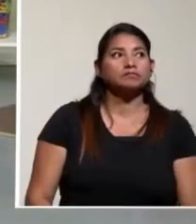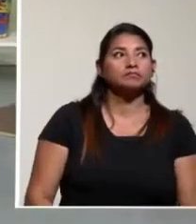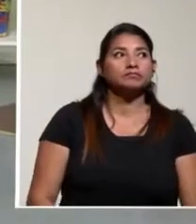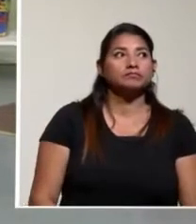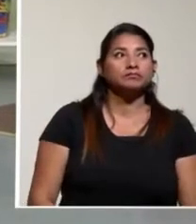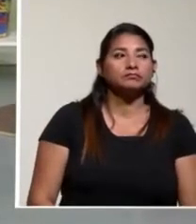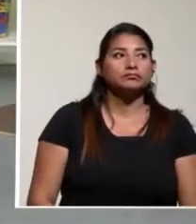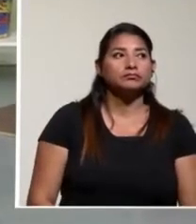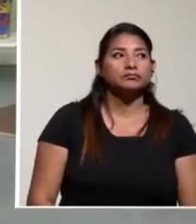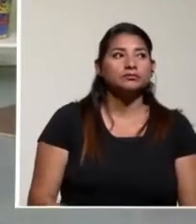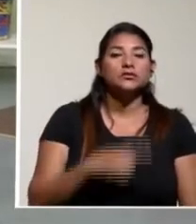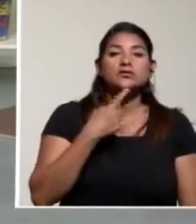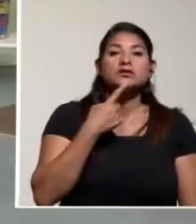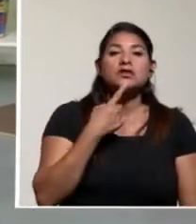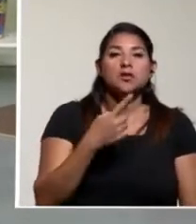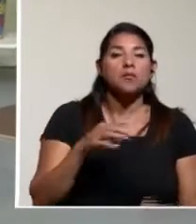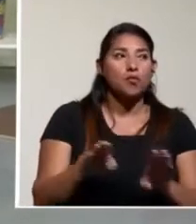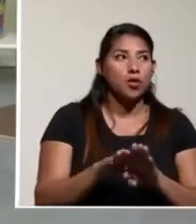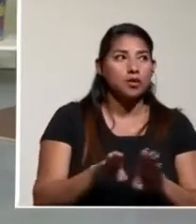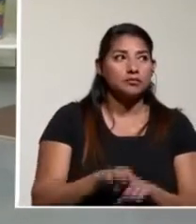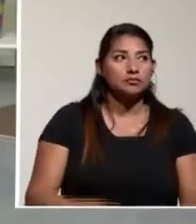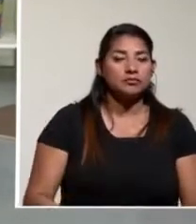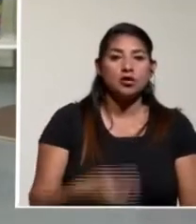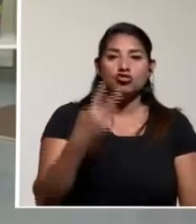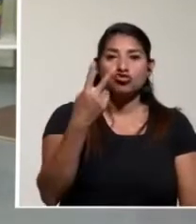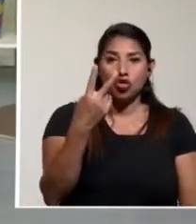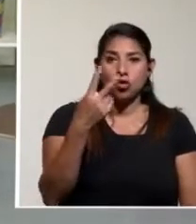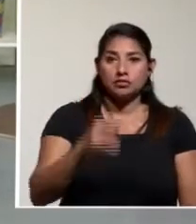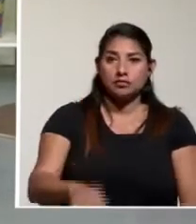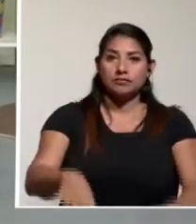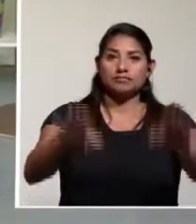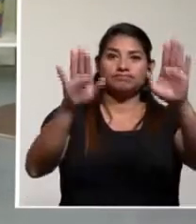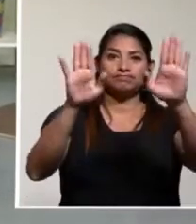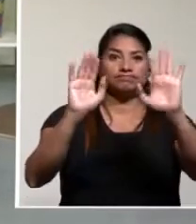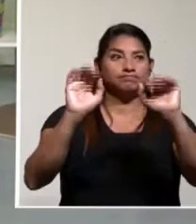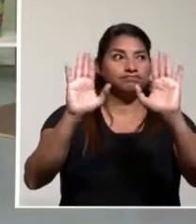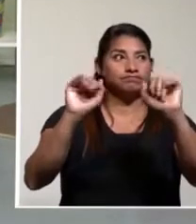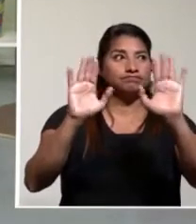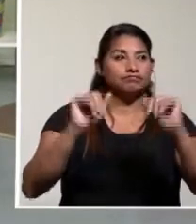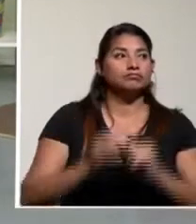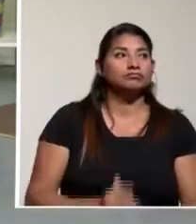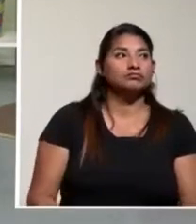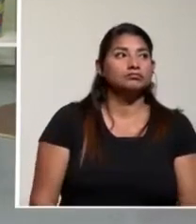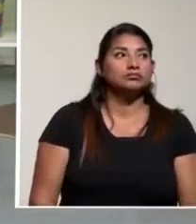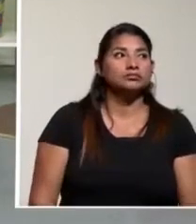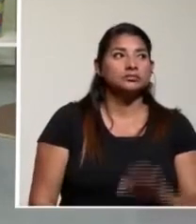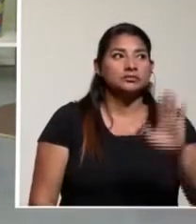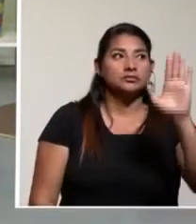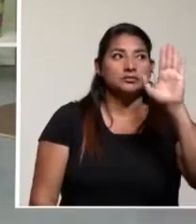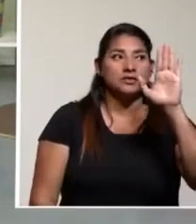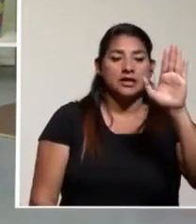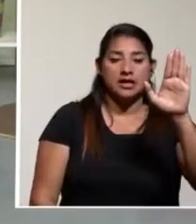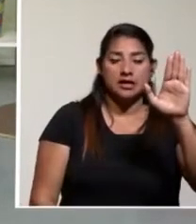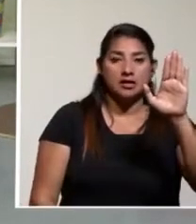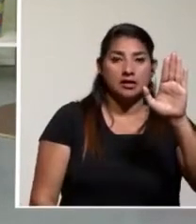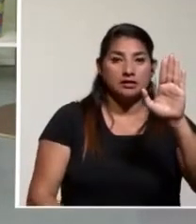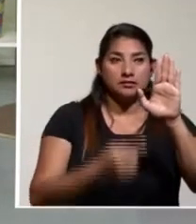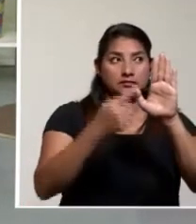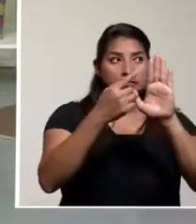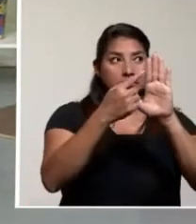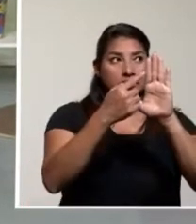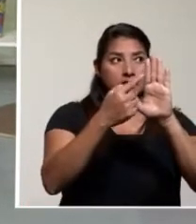Muy bien. Si yo digo las dos extremidades, entonces es que vamos a combinar, sea